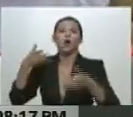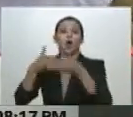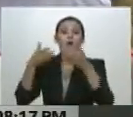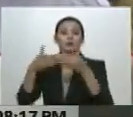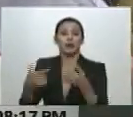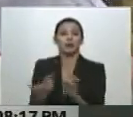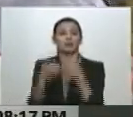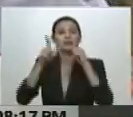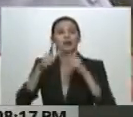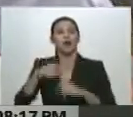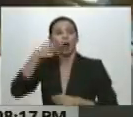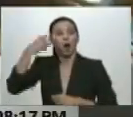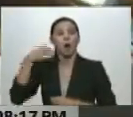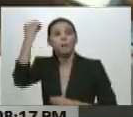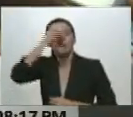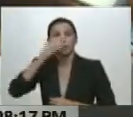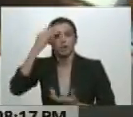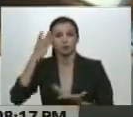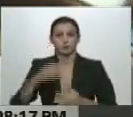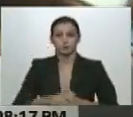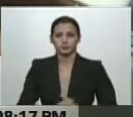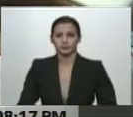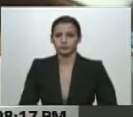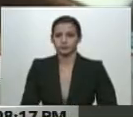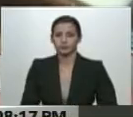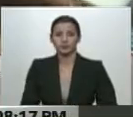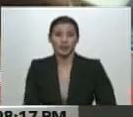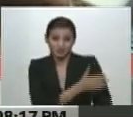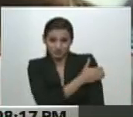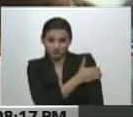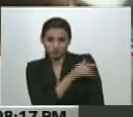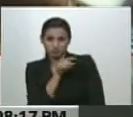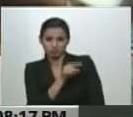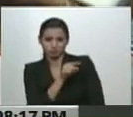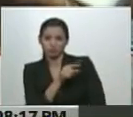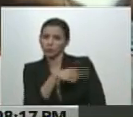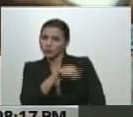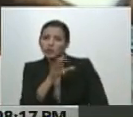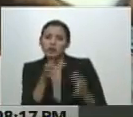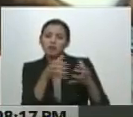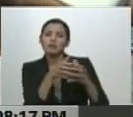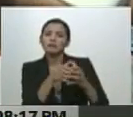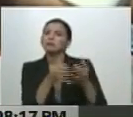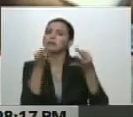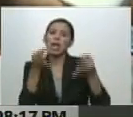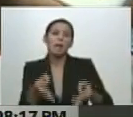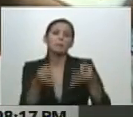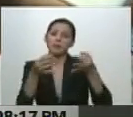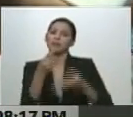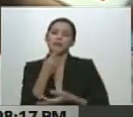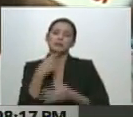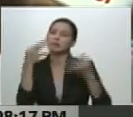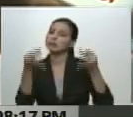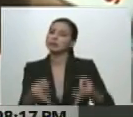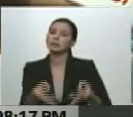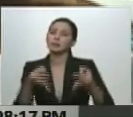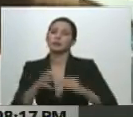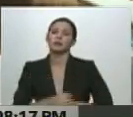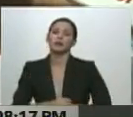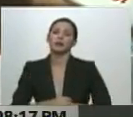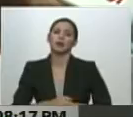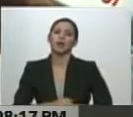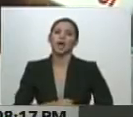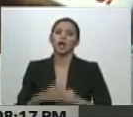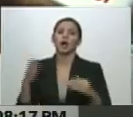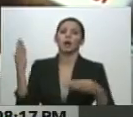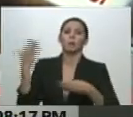trabajo de los venezolanos. Ustedes, los factores de la derecha, que tanto se quejaron porque habían o no habían libertad de expresión